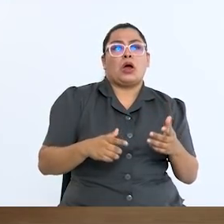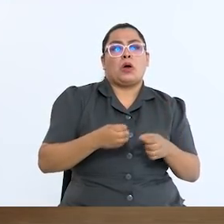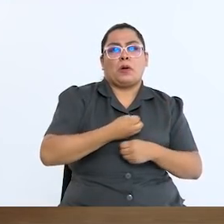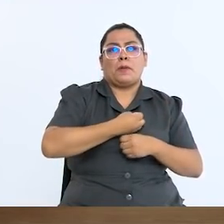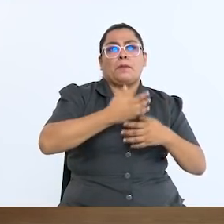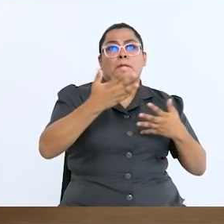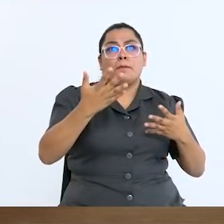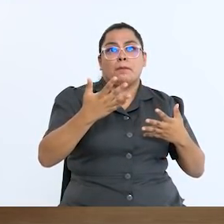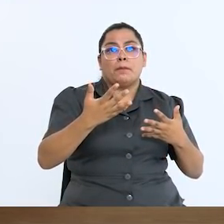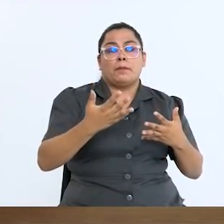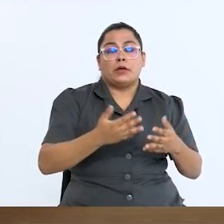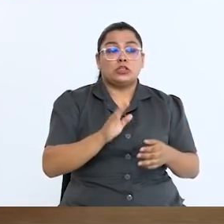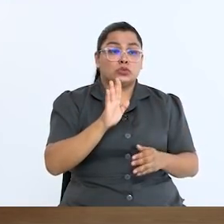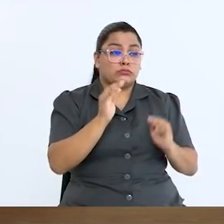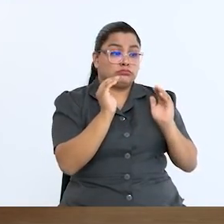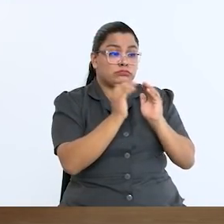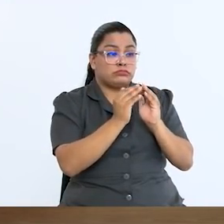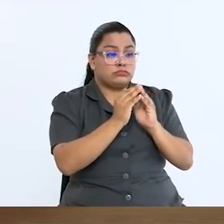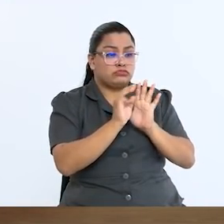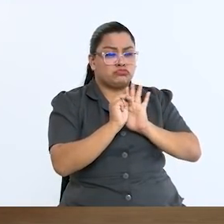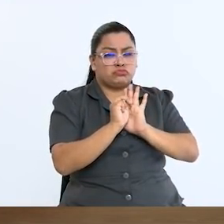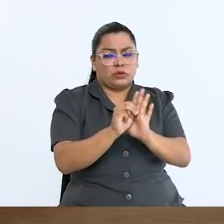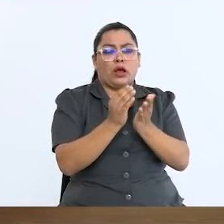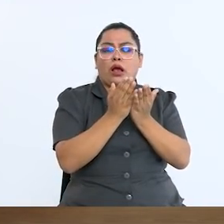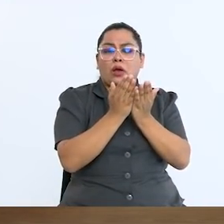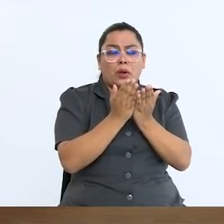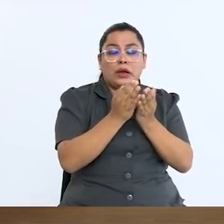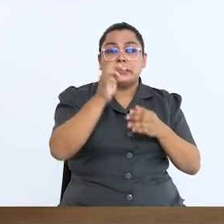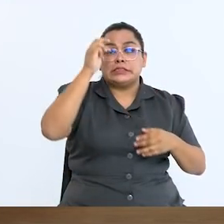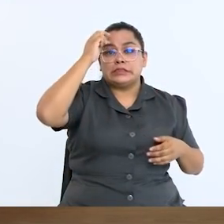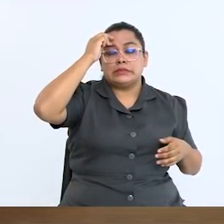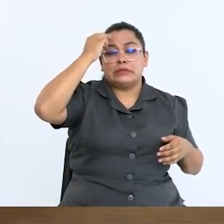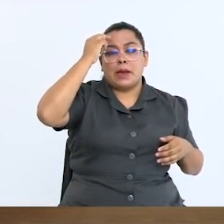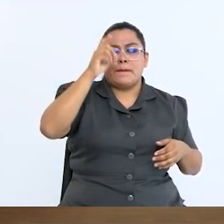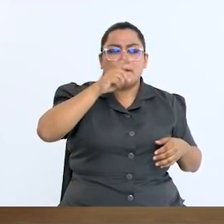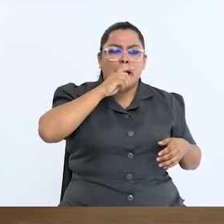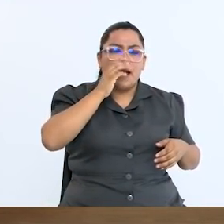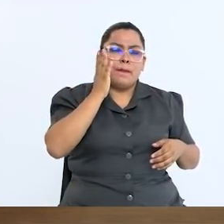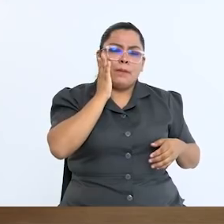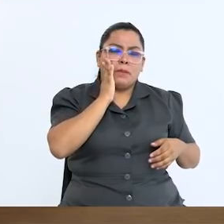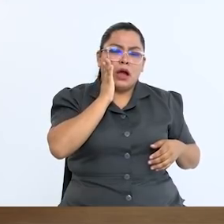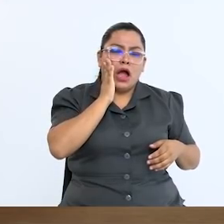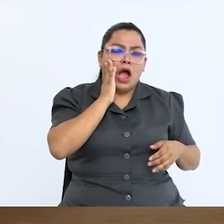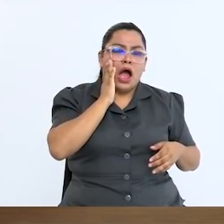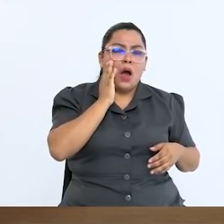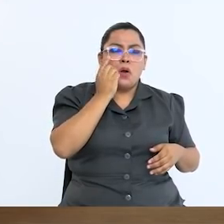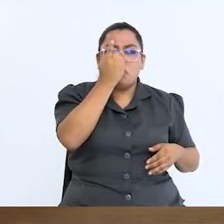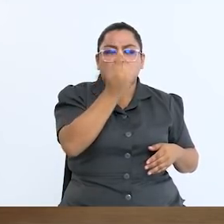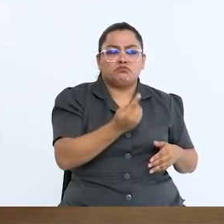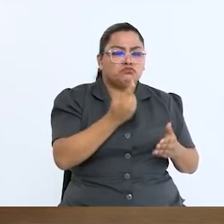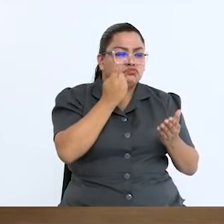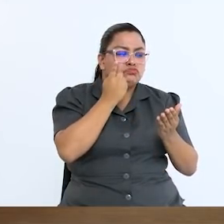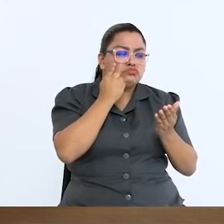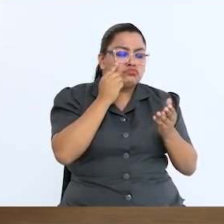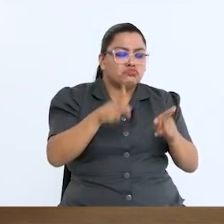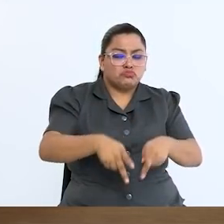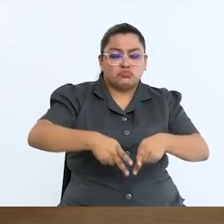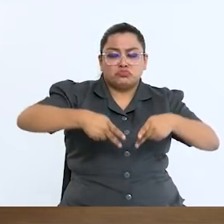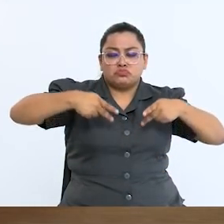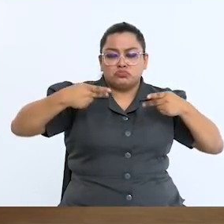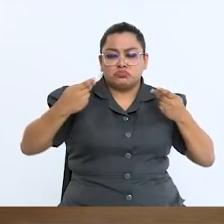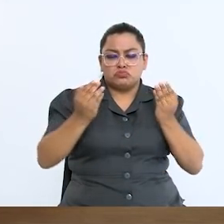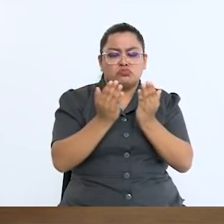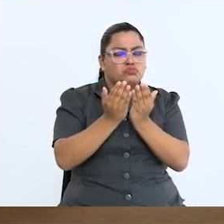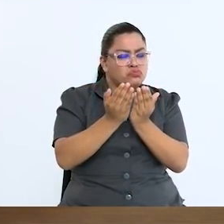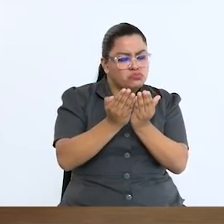lengua hablada, la oralidad, y si en su casa tienen modelos lectores, es decir, si el papá o la mamá o el cuidador lee el periódico,